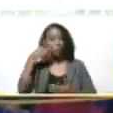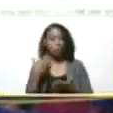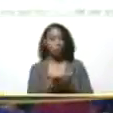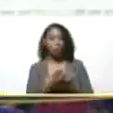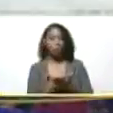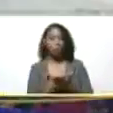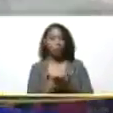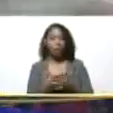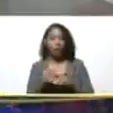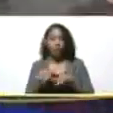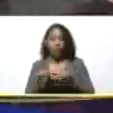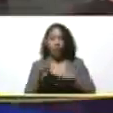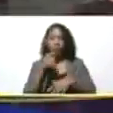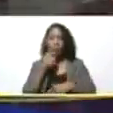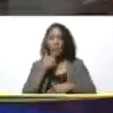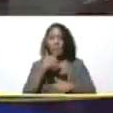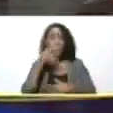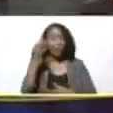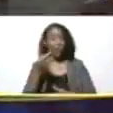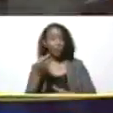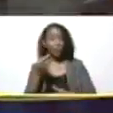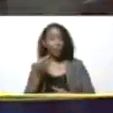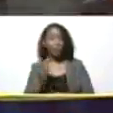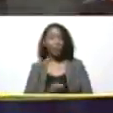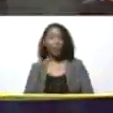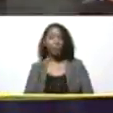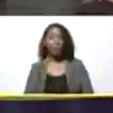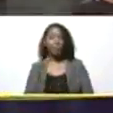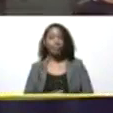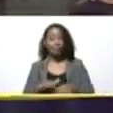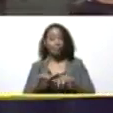Hermosa, ¿verdad? Bella.